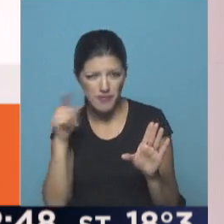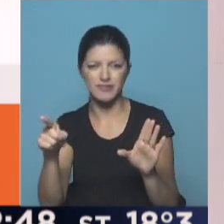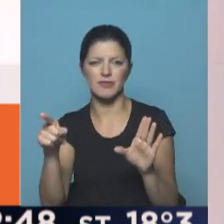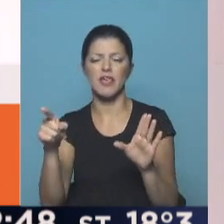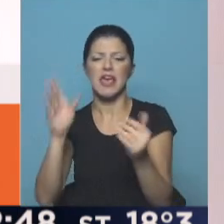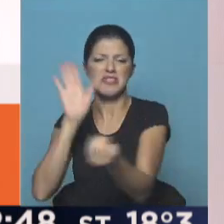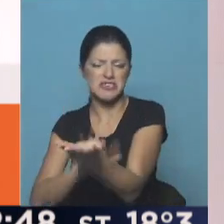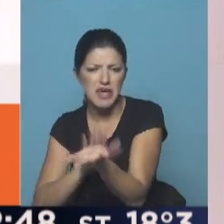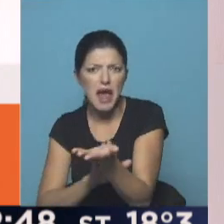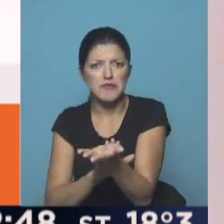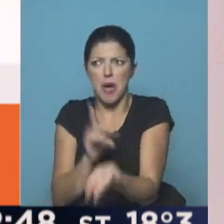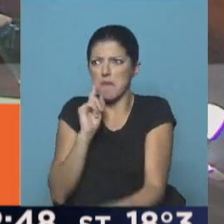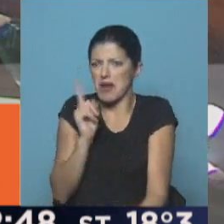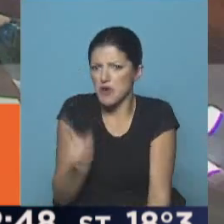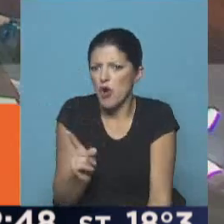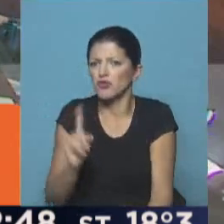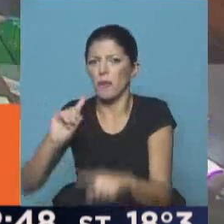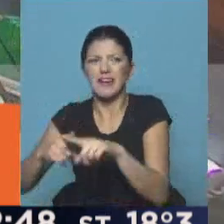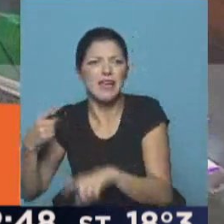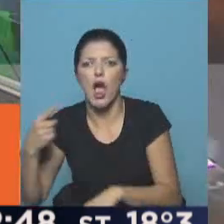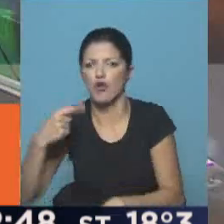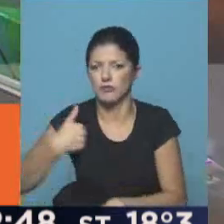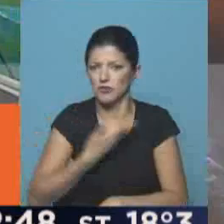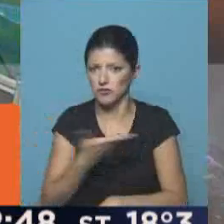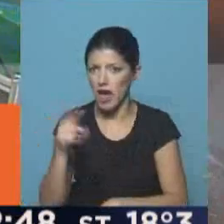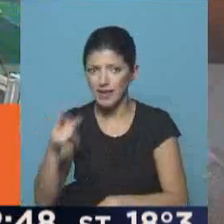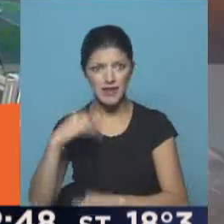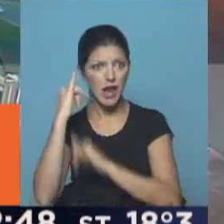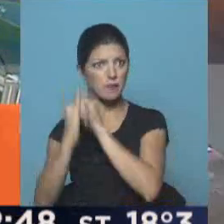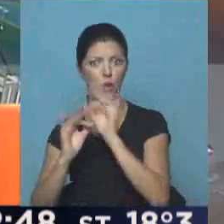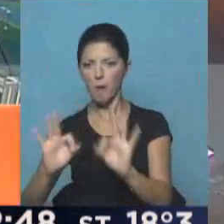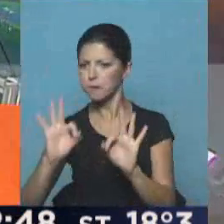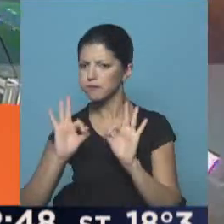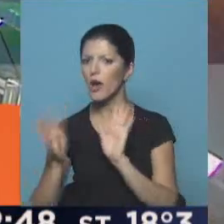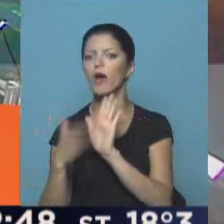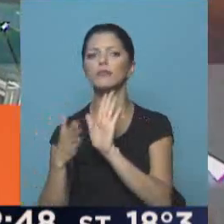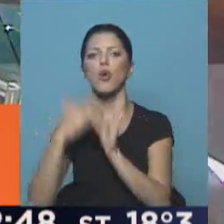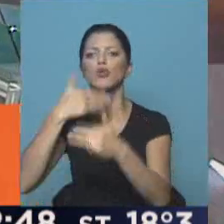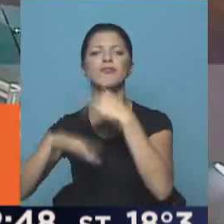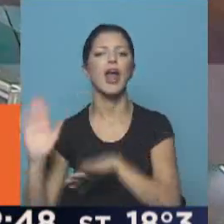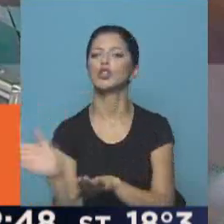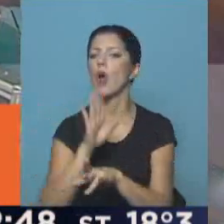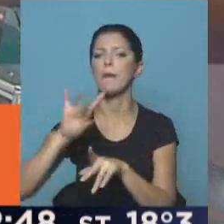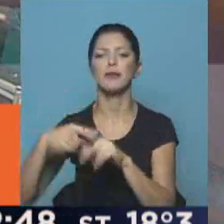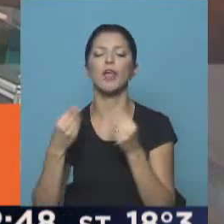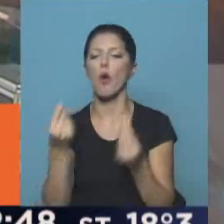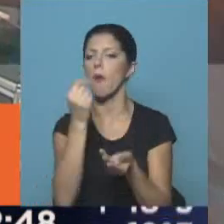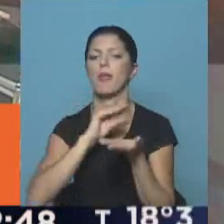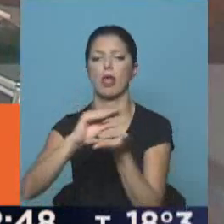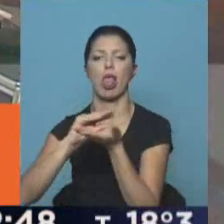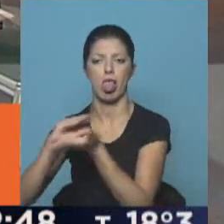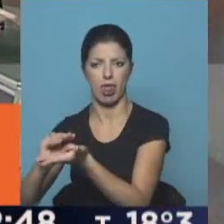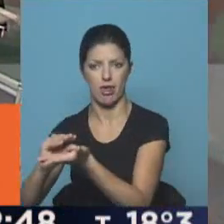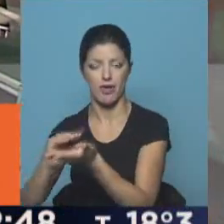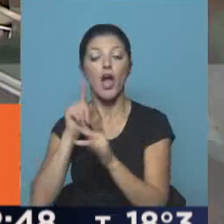políticas absolutamente impopulares, tenía absolutamente fundamentado cómo iban a ser los gastos de cada una de sus políticas. Y había negociado su